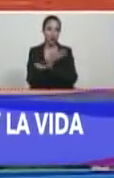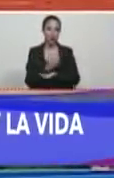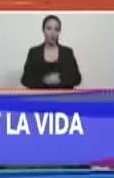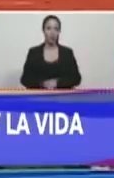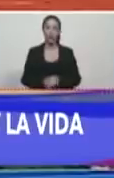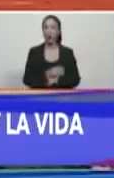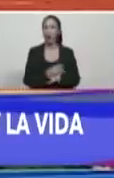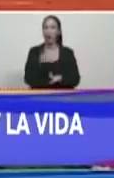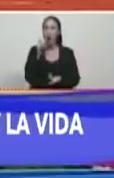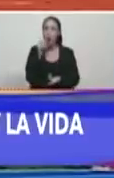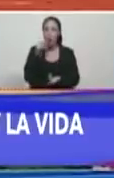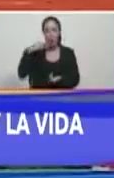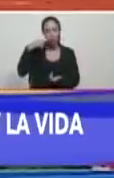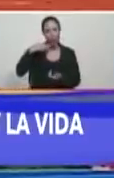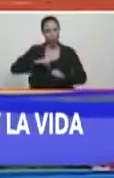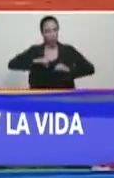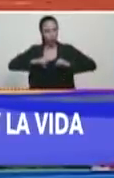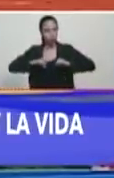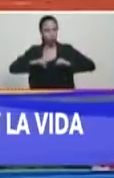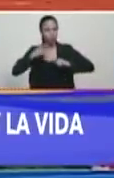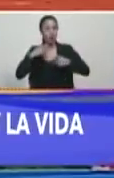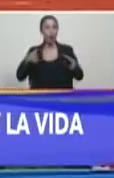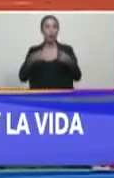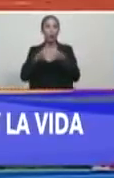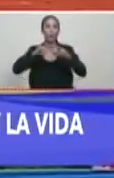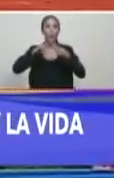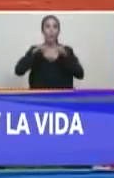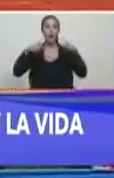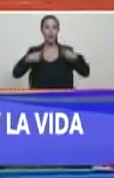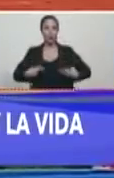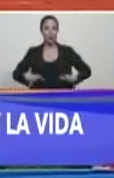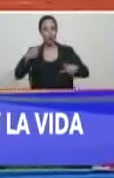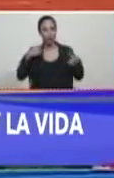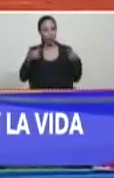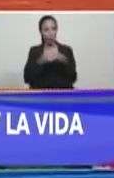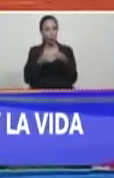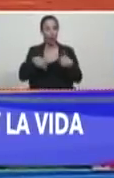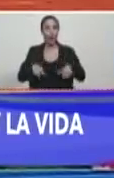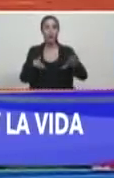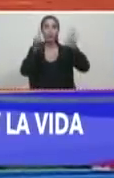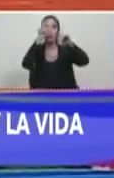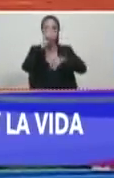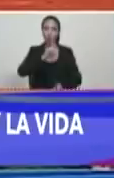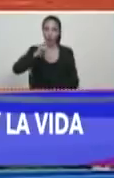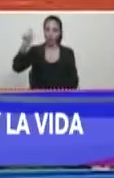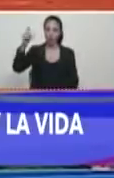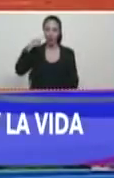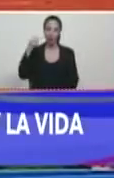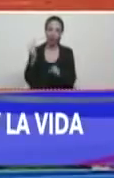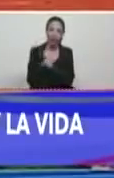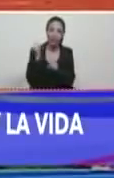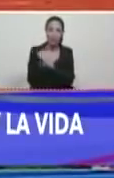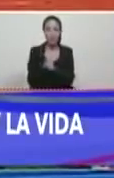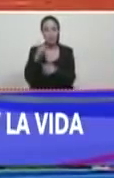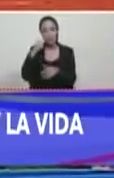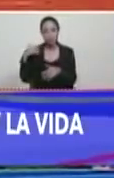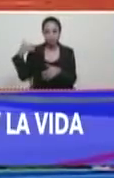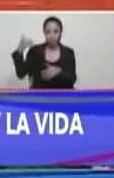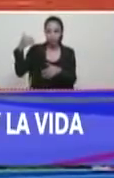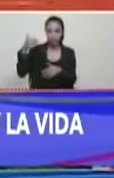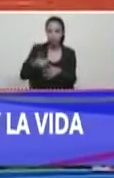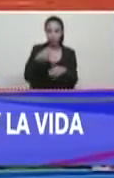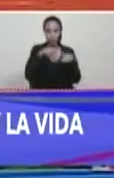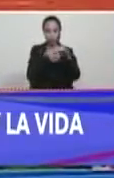y a todo el movimiento por la paz y la vida en este sexto aniversario de trabajo en las